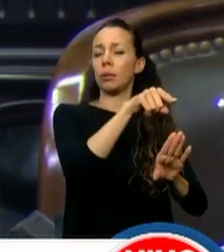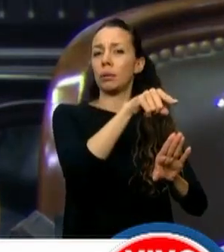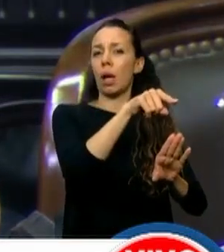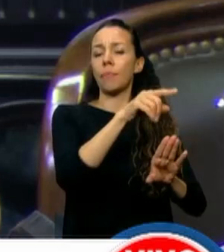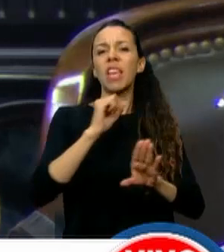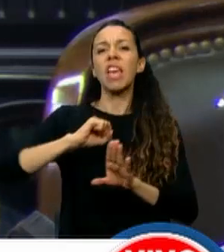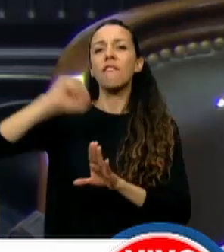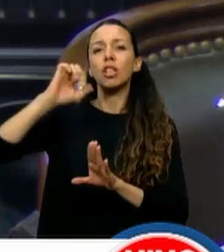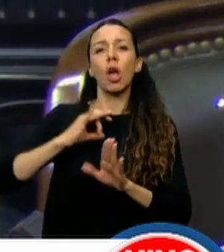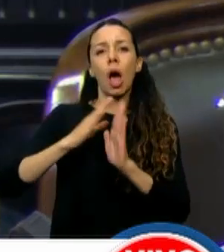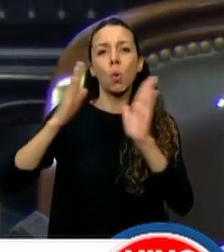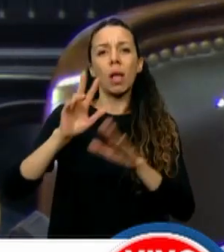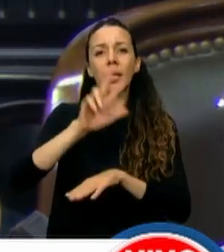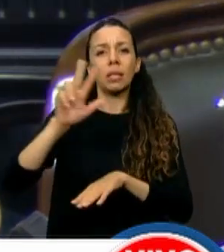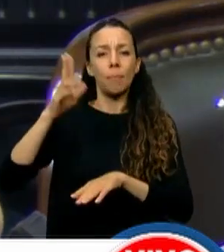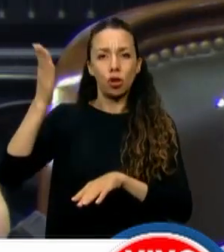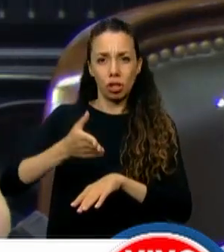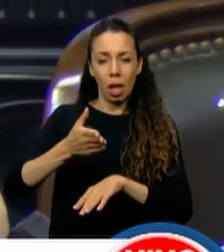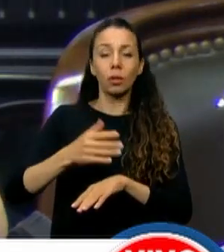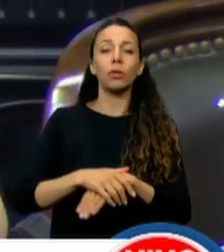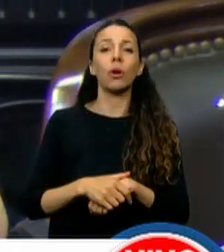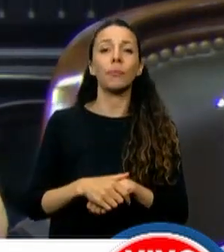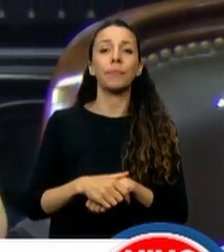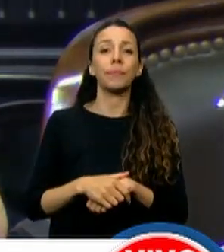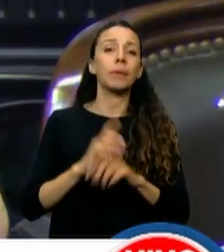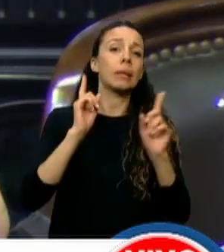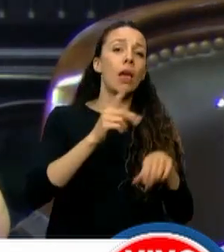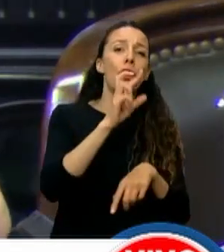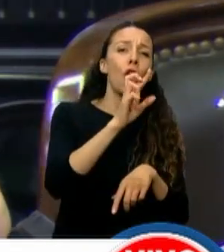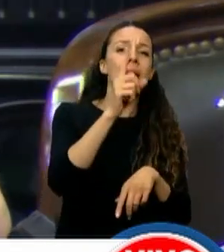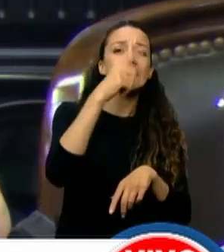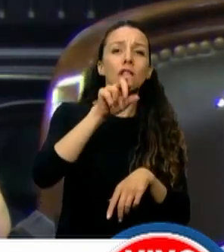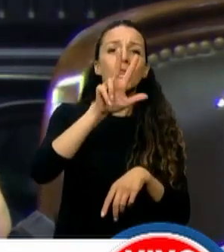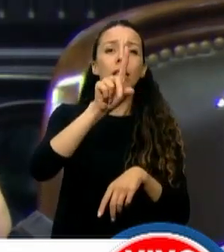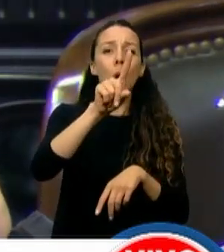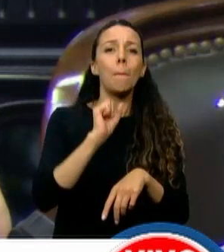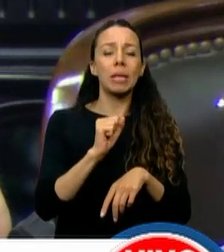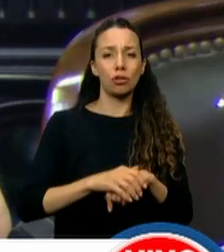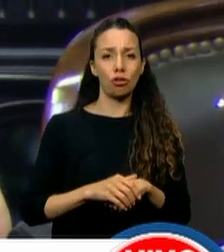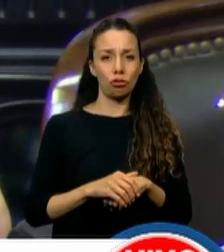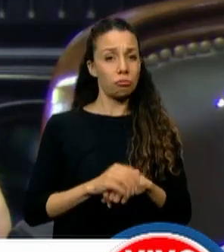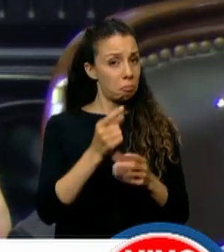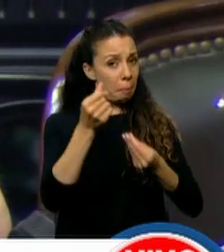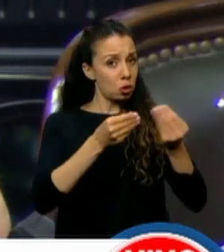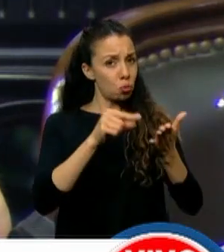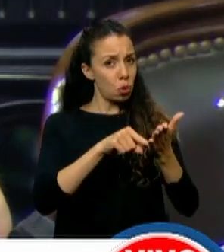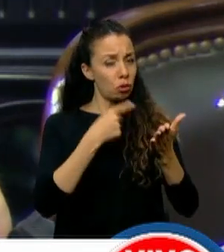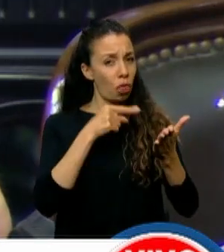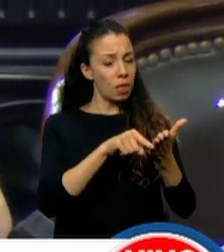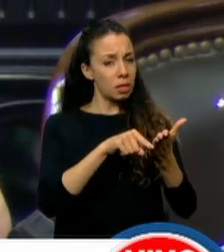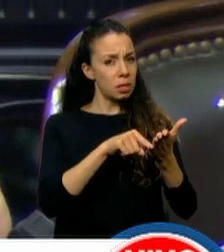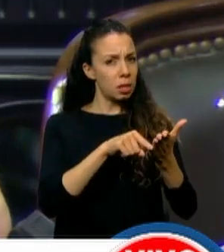una inflación anual del 33% y un dólar a 131 pesos. No